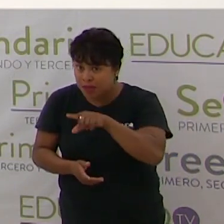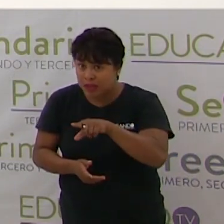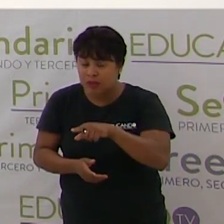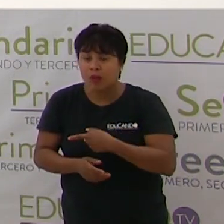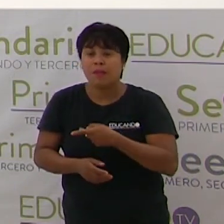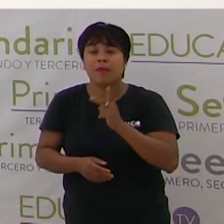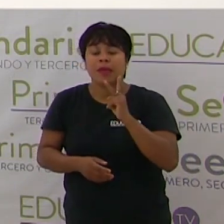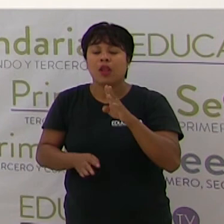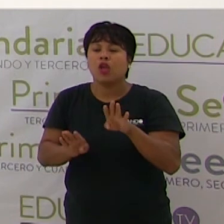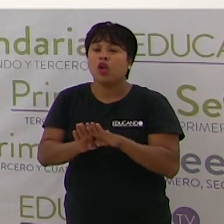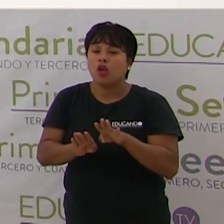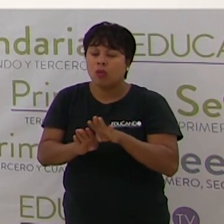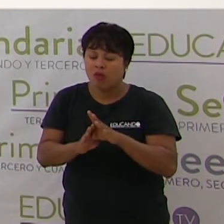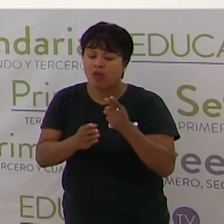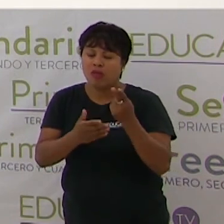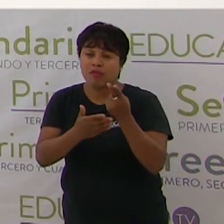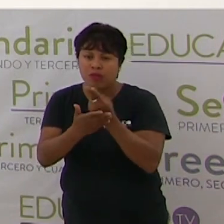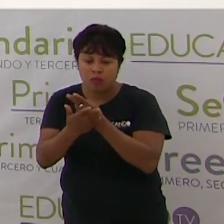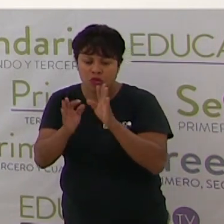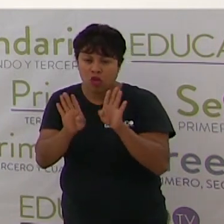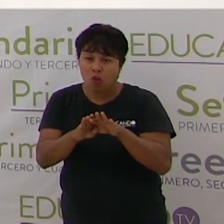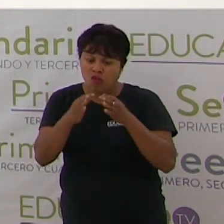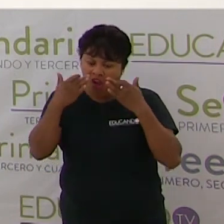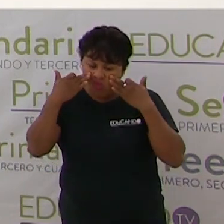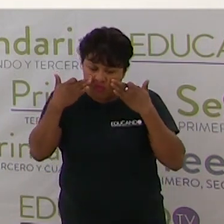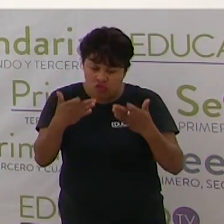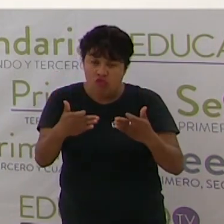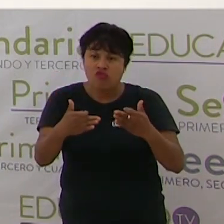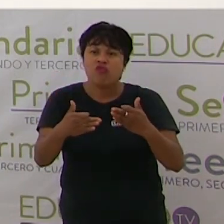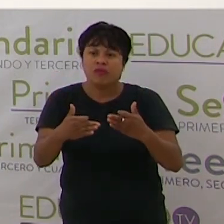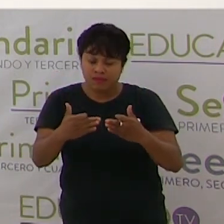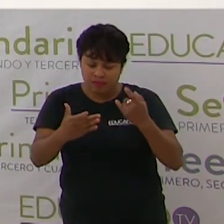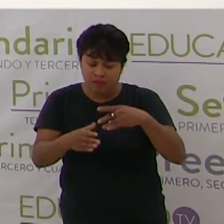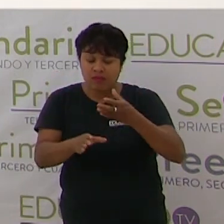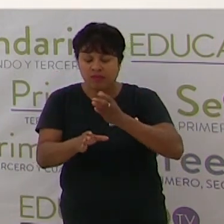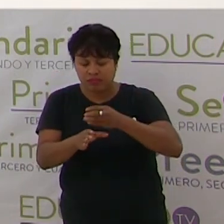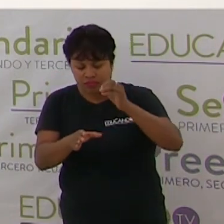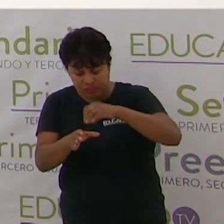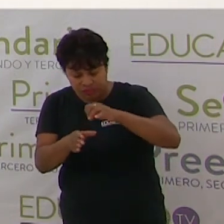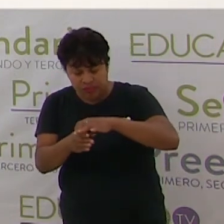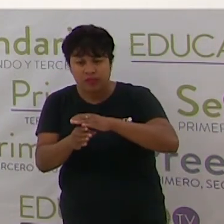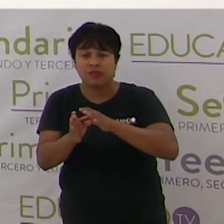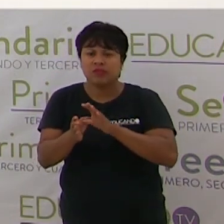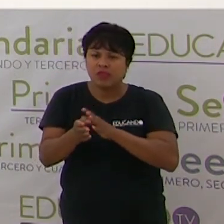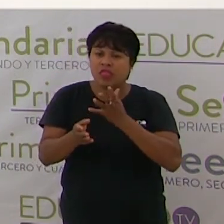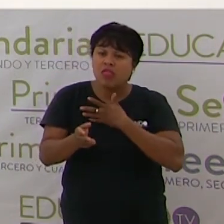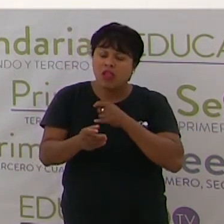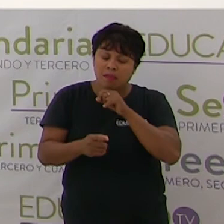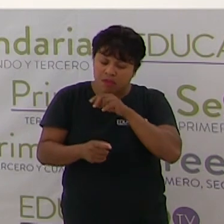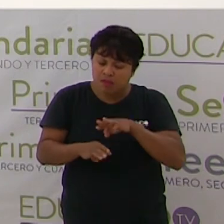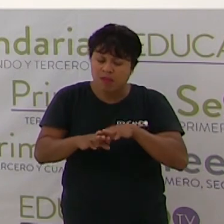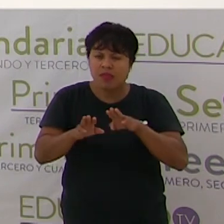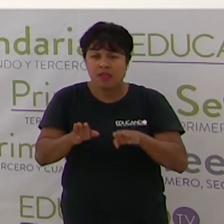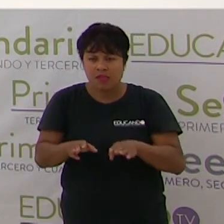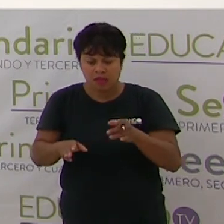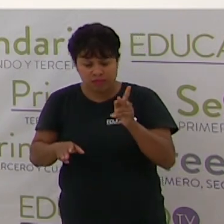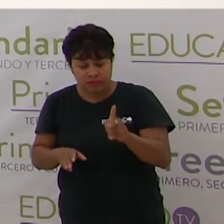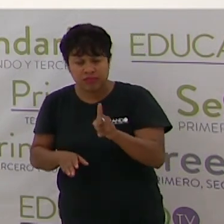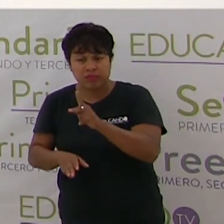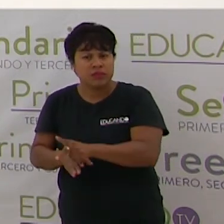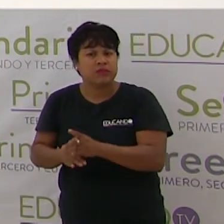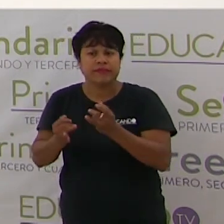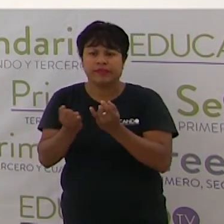de manera gráfica. Es decir, y para ello utilizamos la plastilina, utilizamos el cilindro, que tiene las mismas dimensiones que una